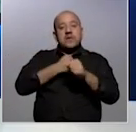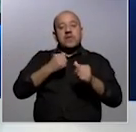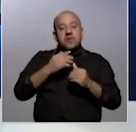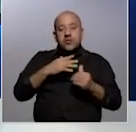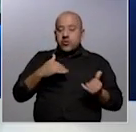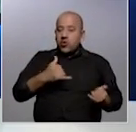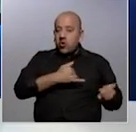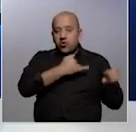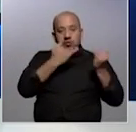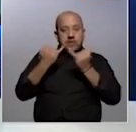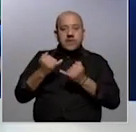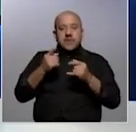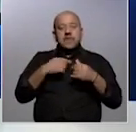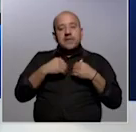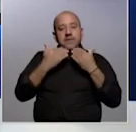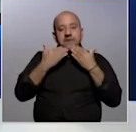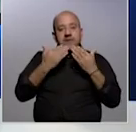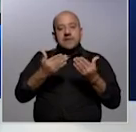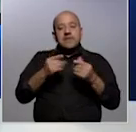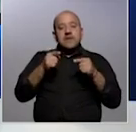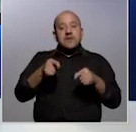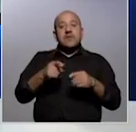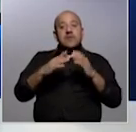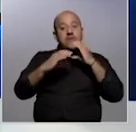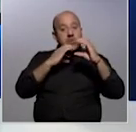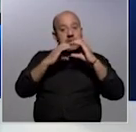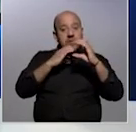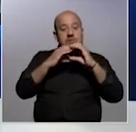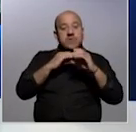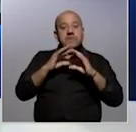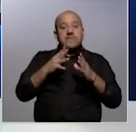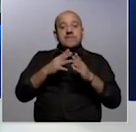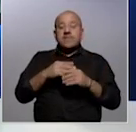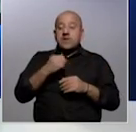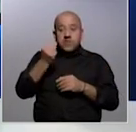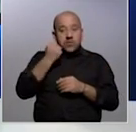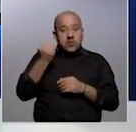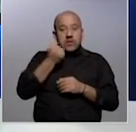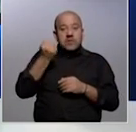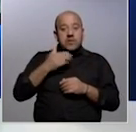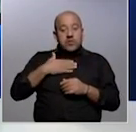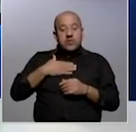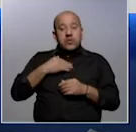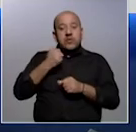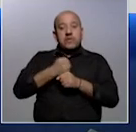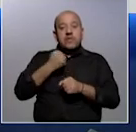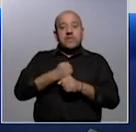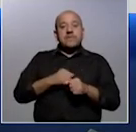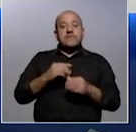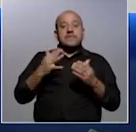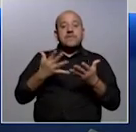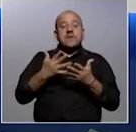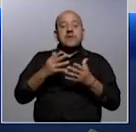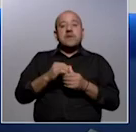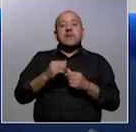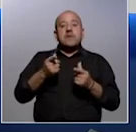mi agradecimiento especial porque estas instancias de comunicación son esenciales para nuestra labor ya empezaremos a dialogar antes